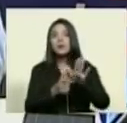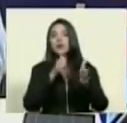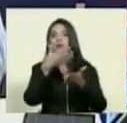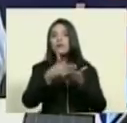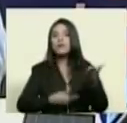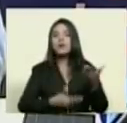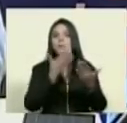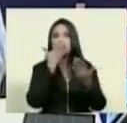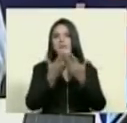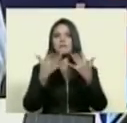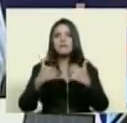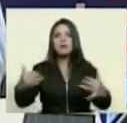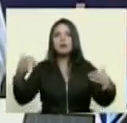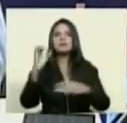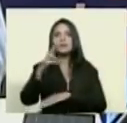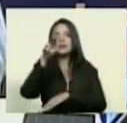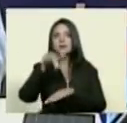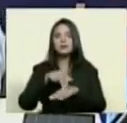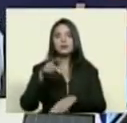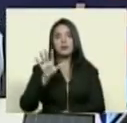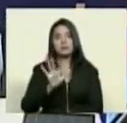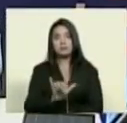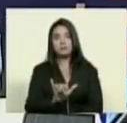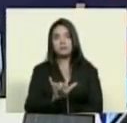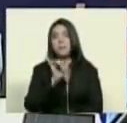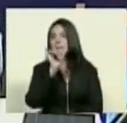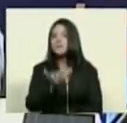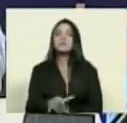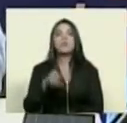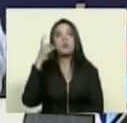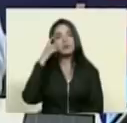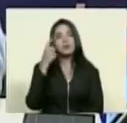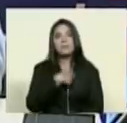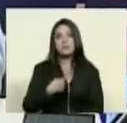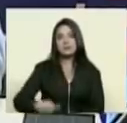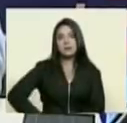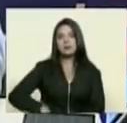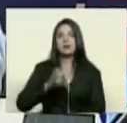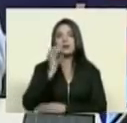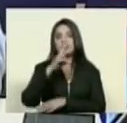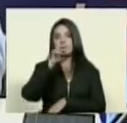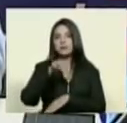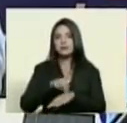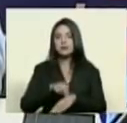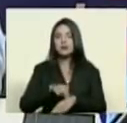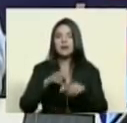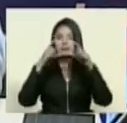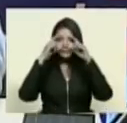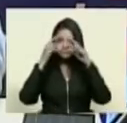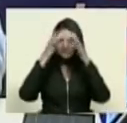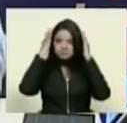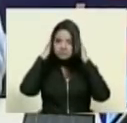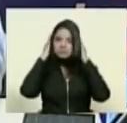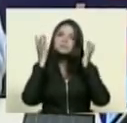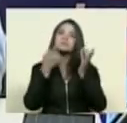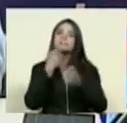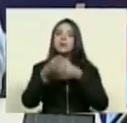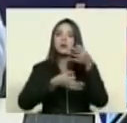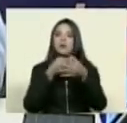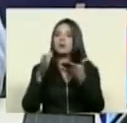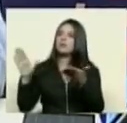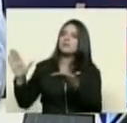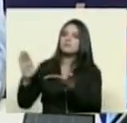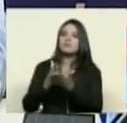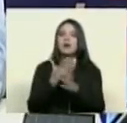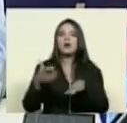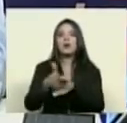ante esa Asamblea Nacional, que ese mismo día su presidente, Ramos-Alup, señaló que iban a derrocar el